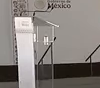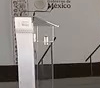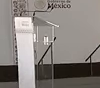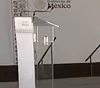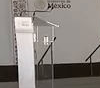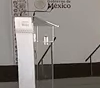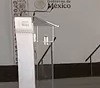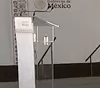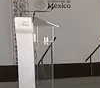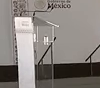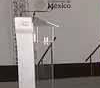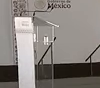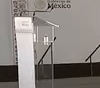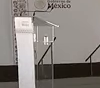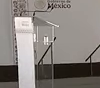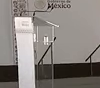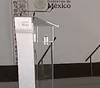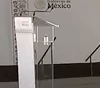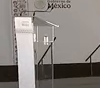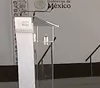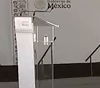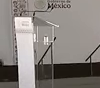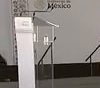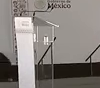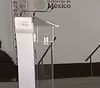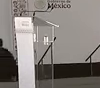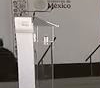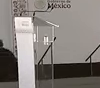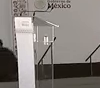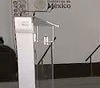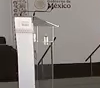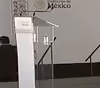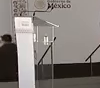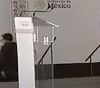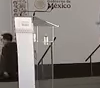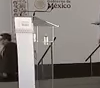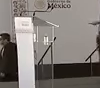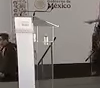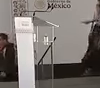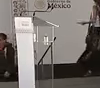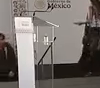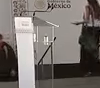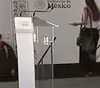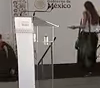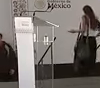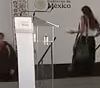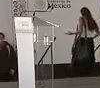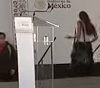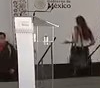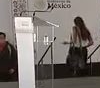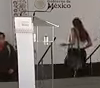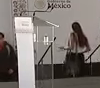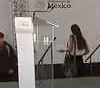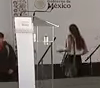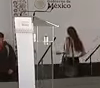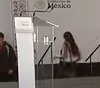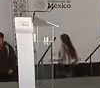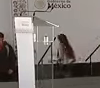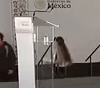preside este evento programas integrales para el bienestar la presidenta